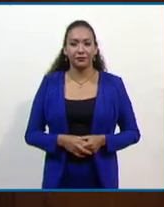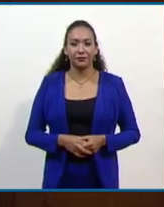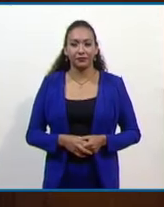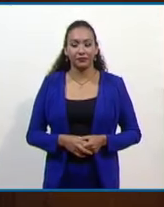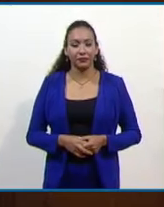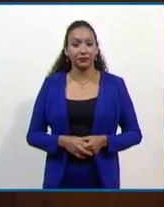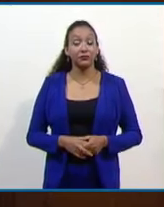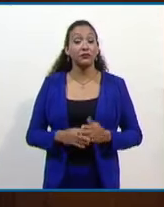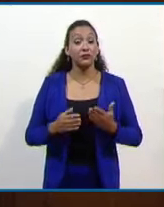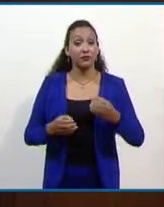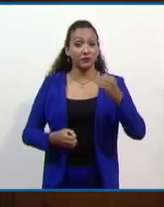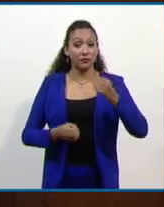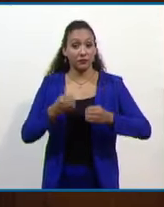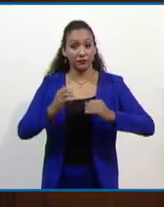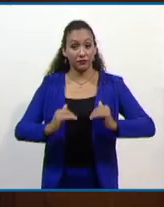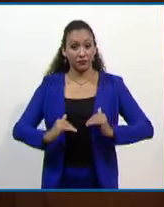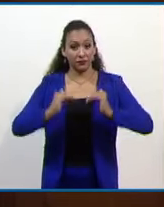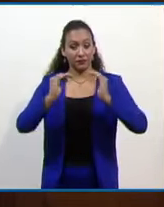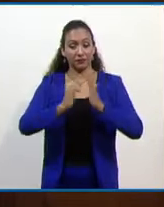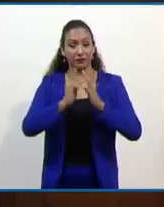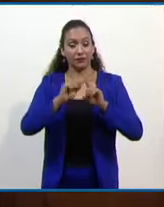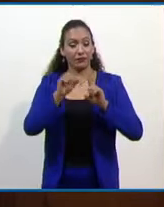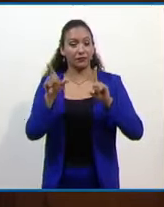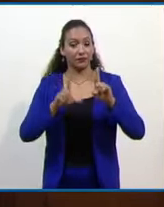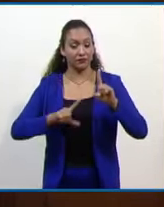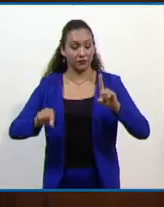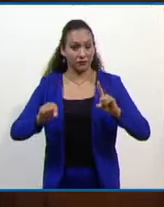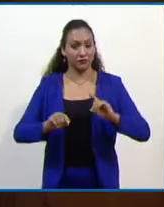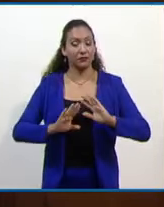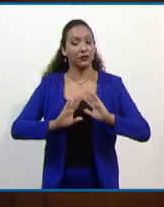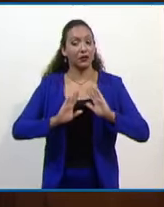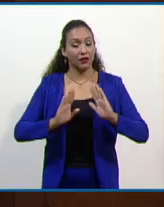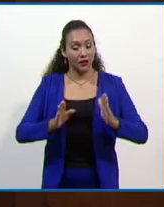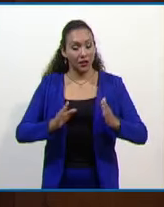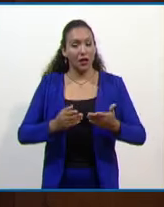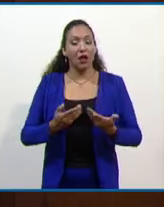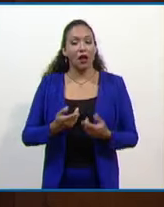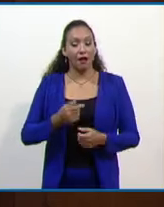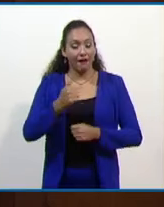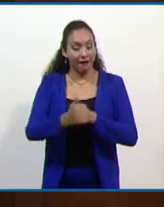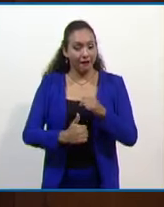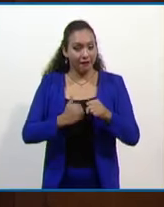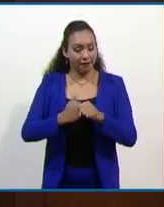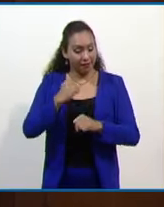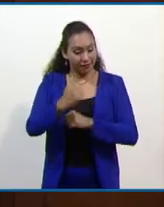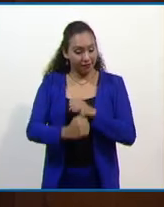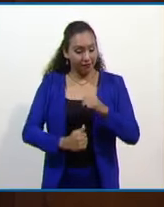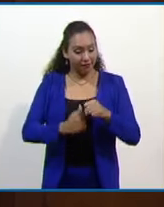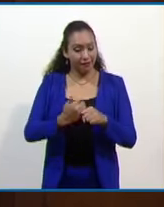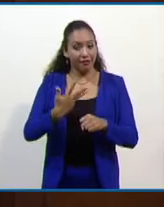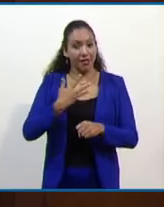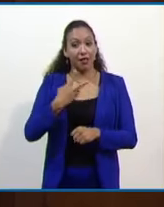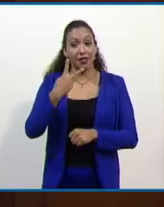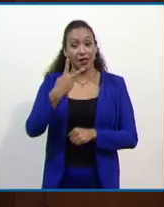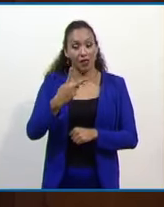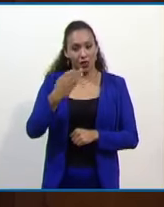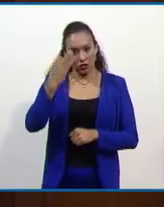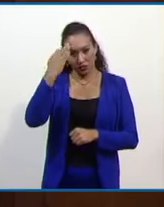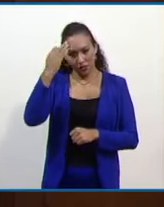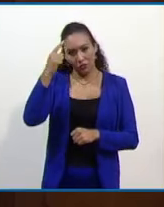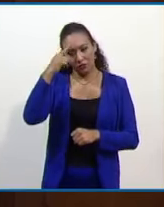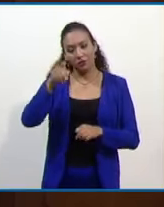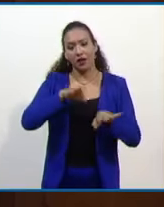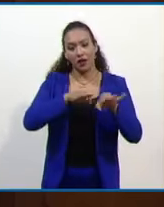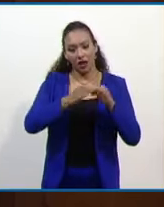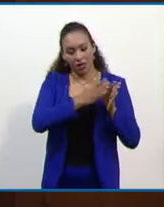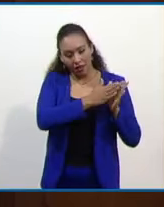La Suprema Corte de Justicia de la Nación tendrá cada año 2 periodos de sesiones